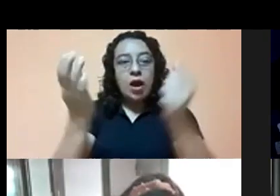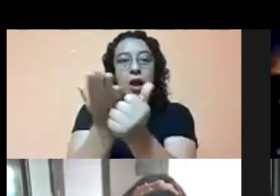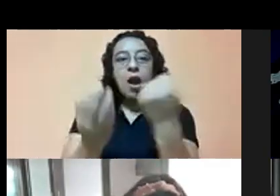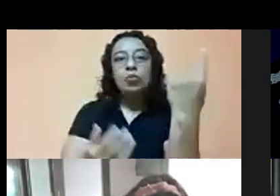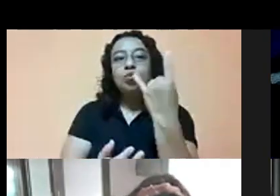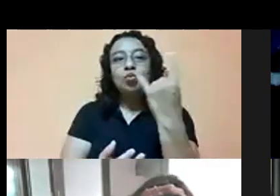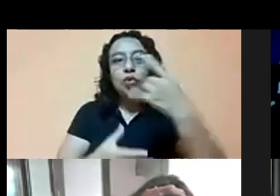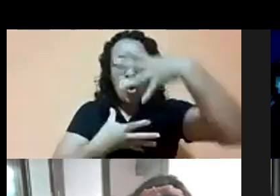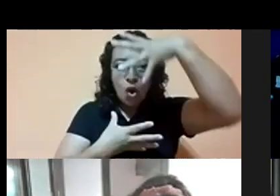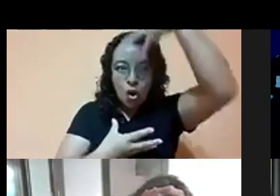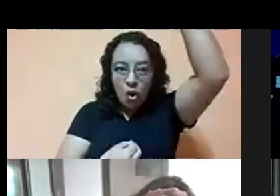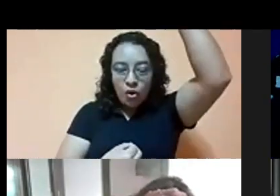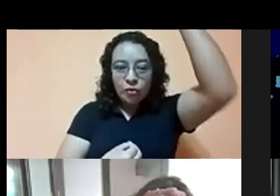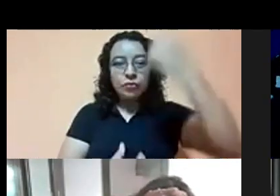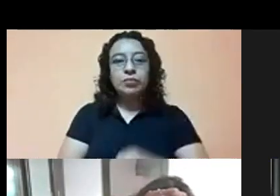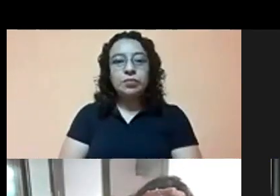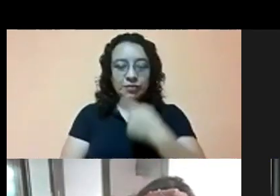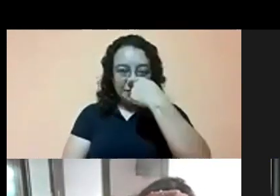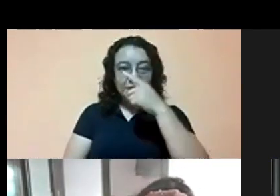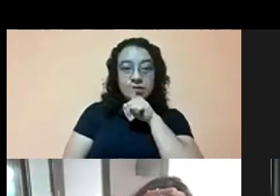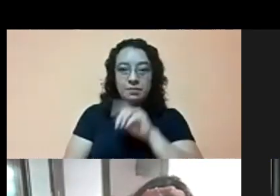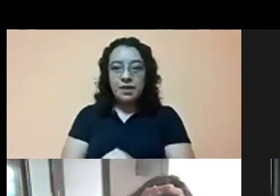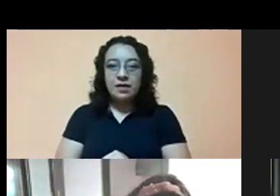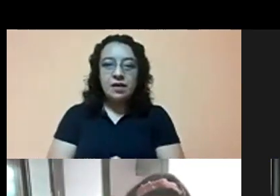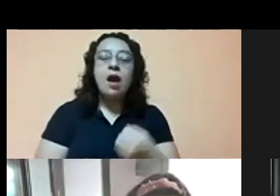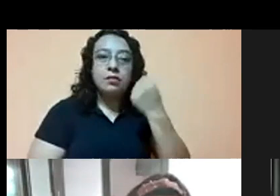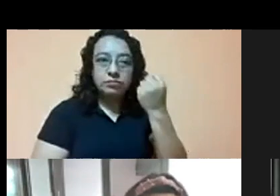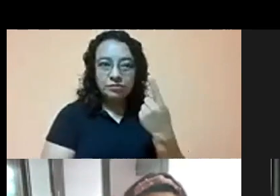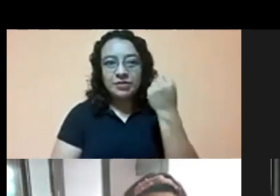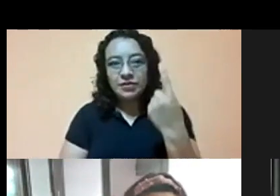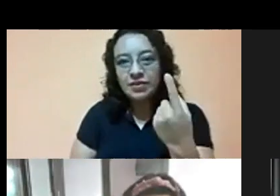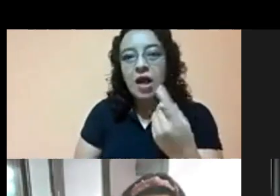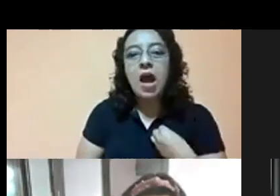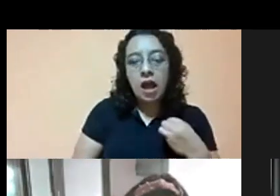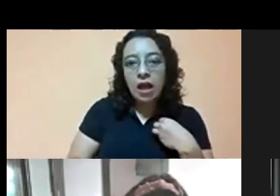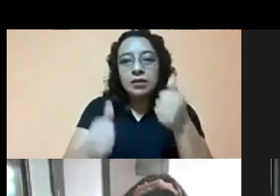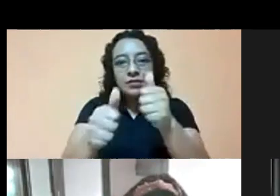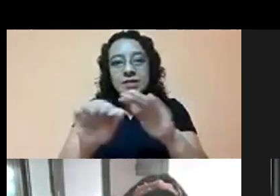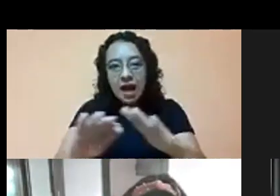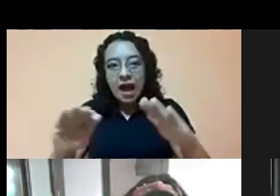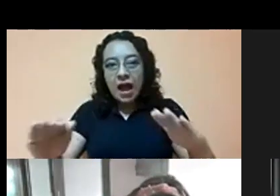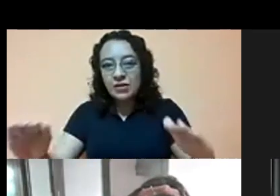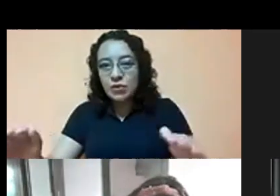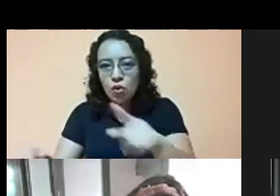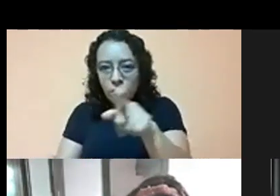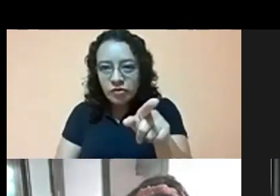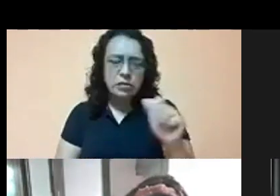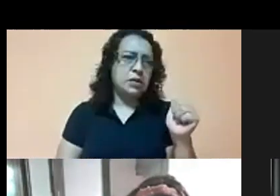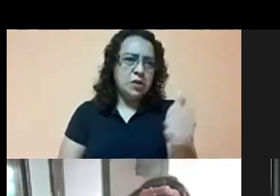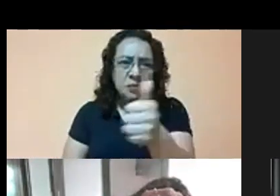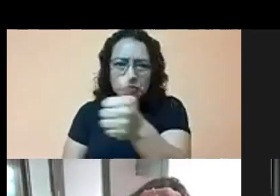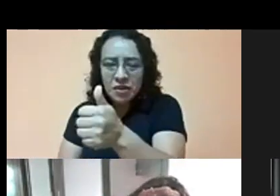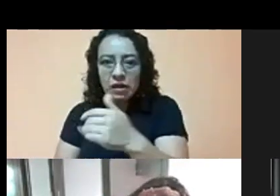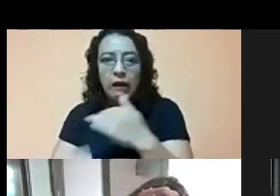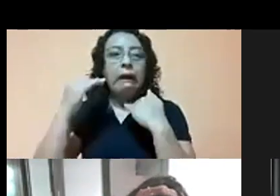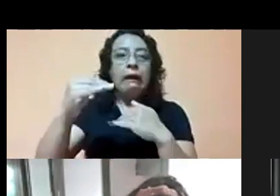Carlos de Guatemala. Esto nos da a entender, queridos estudiantes, de que ustedes no tienen ninguna